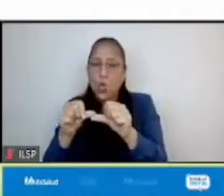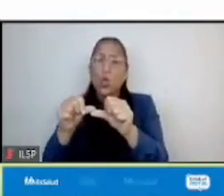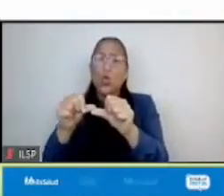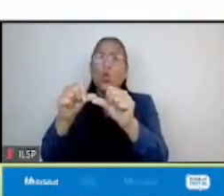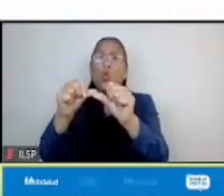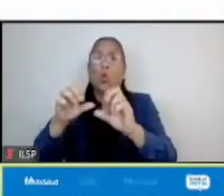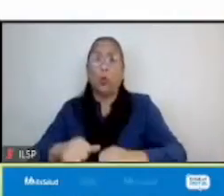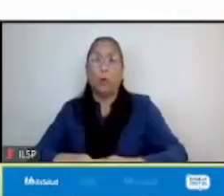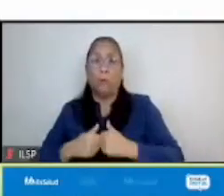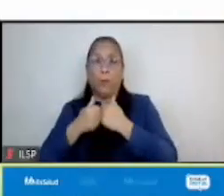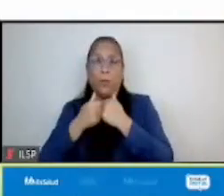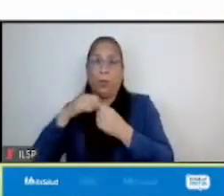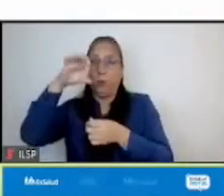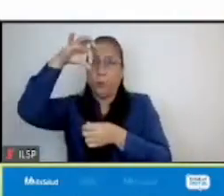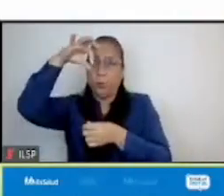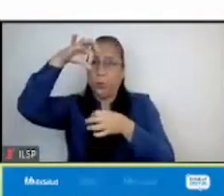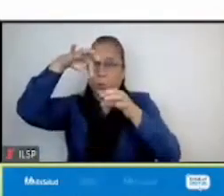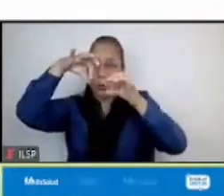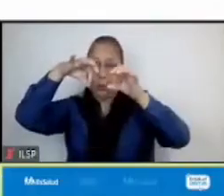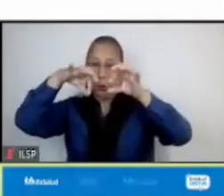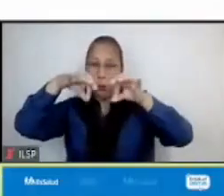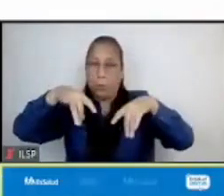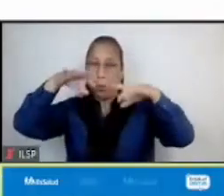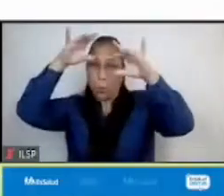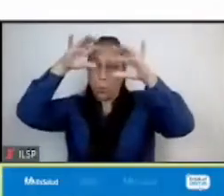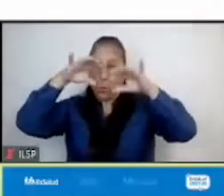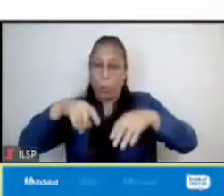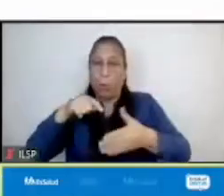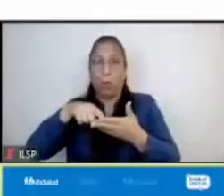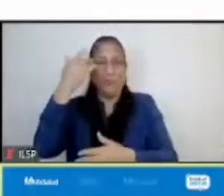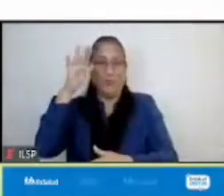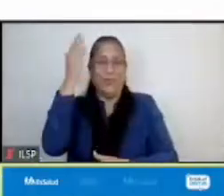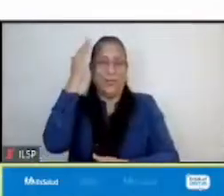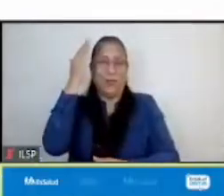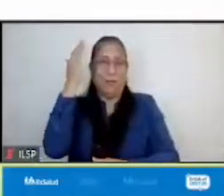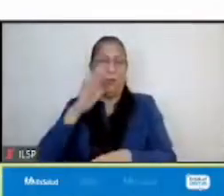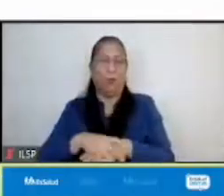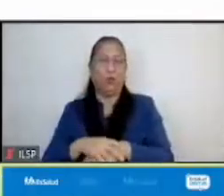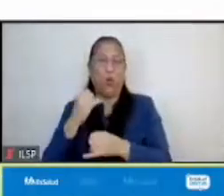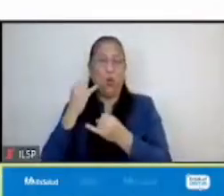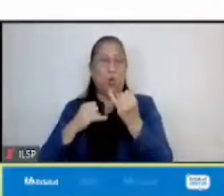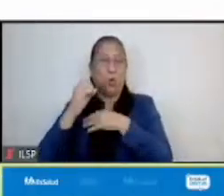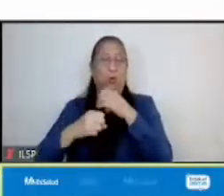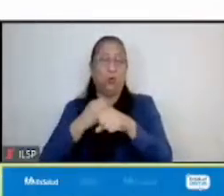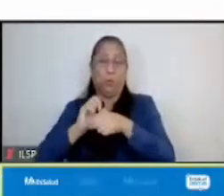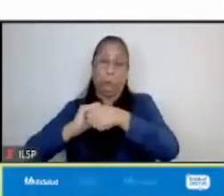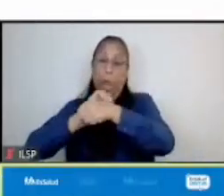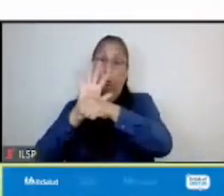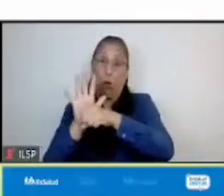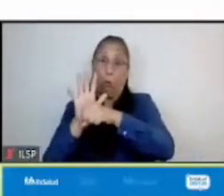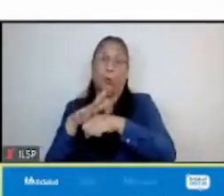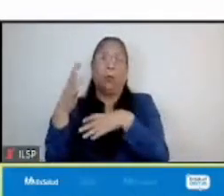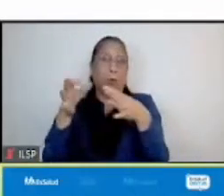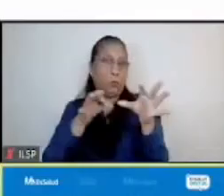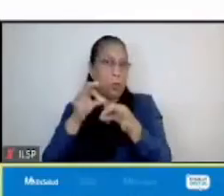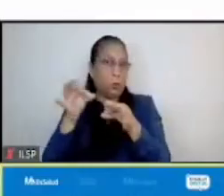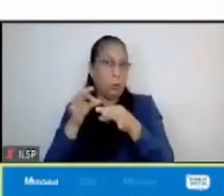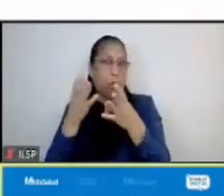en las gotitas. Los virus, como ya sabemos por experiencia ya los últimos 3 años por el COVID, que nos han explicado esto muchas